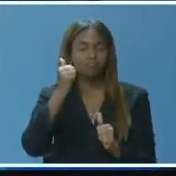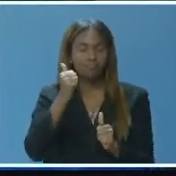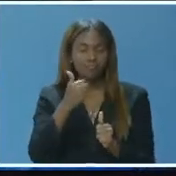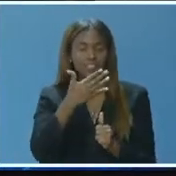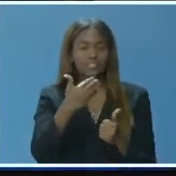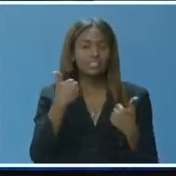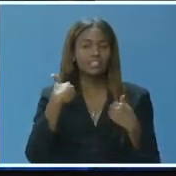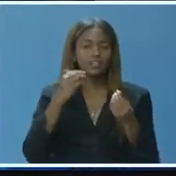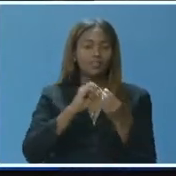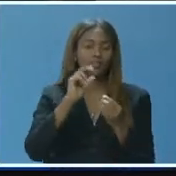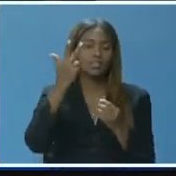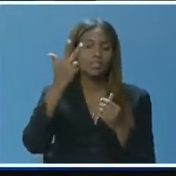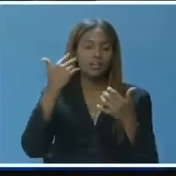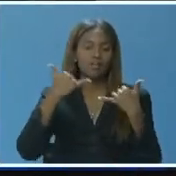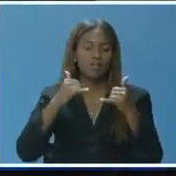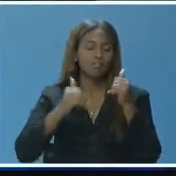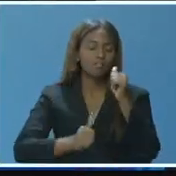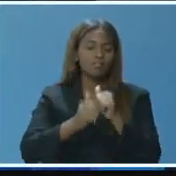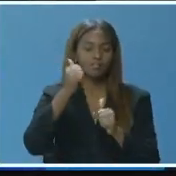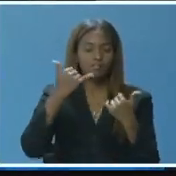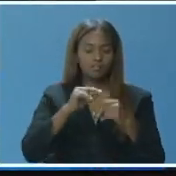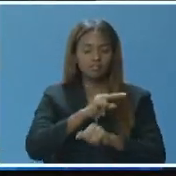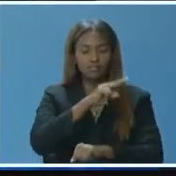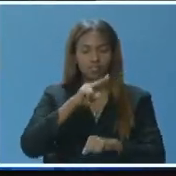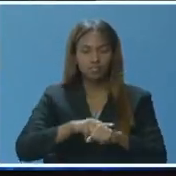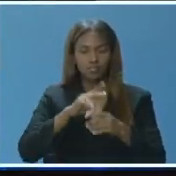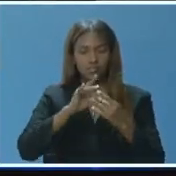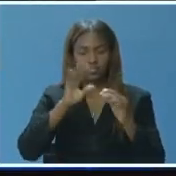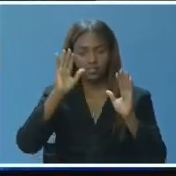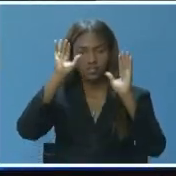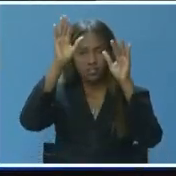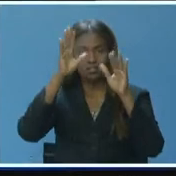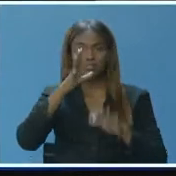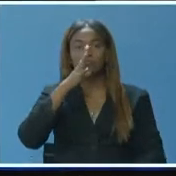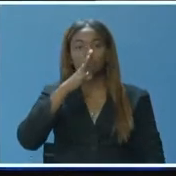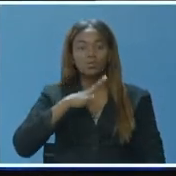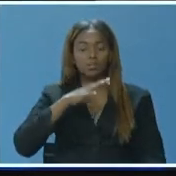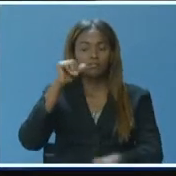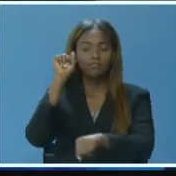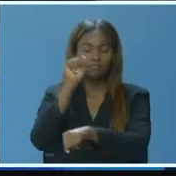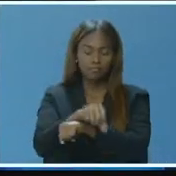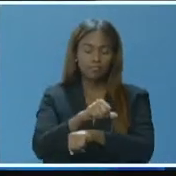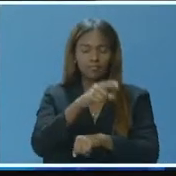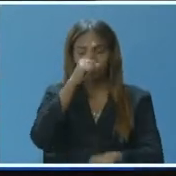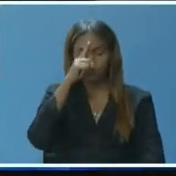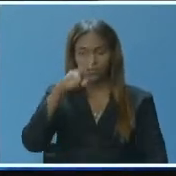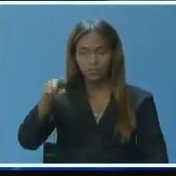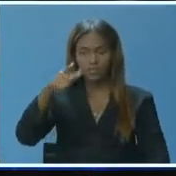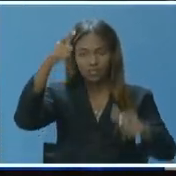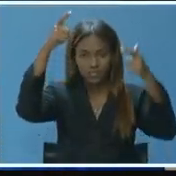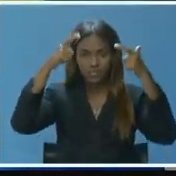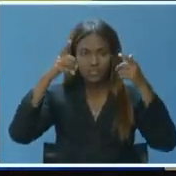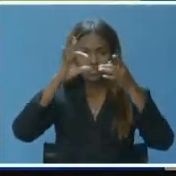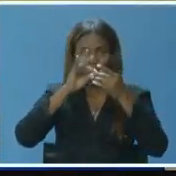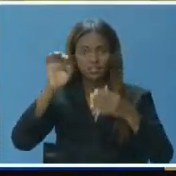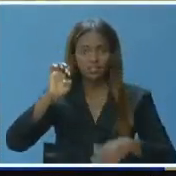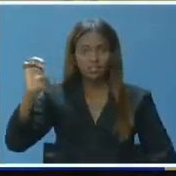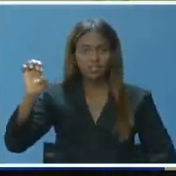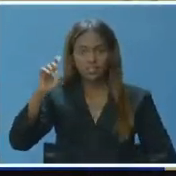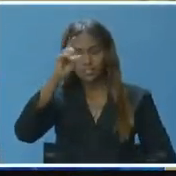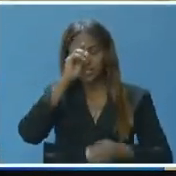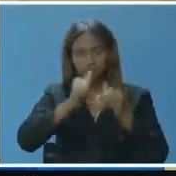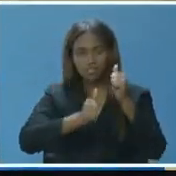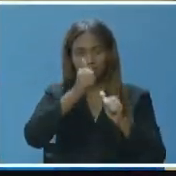obtienen su tercer título en esta Liga Nacional de baloncesto femenino, derrotando a las Reinas del Este con marcador